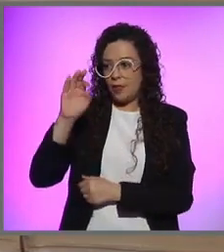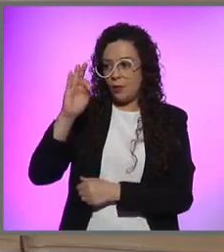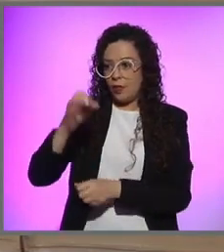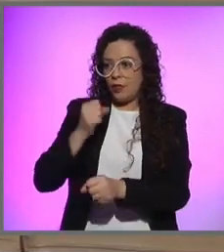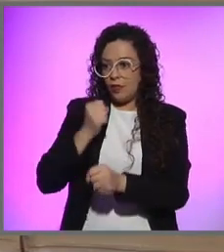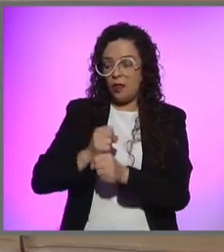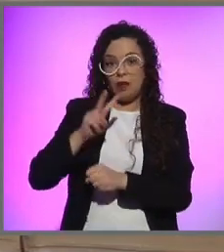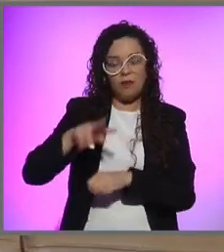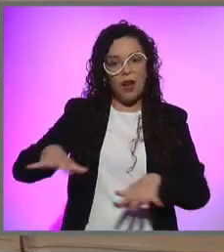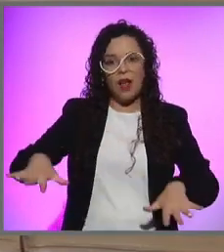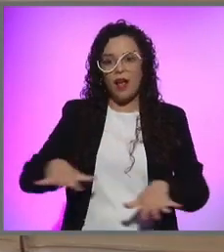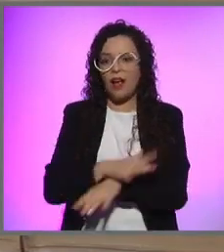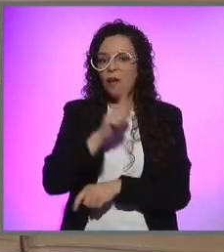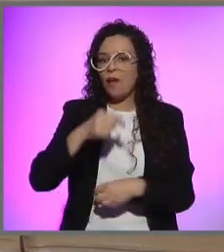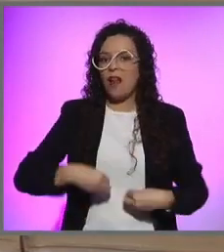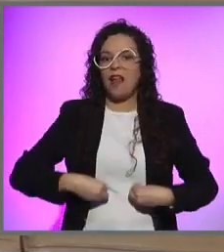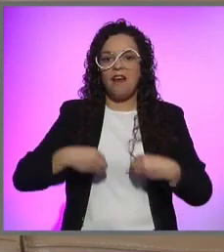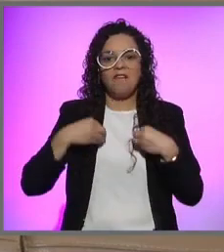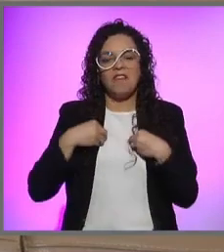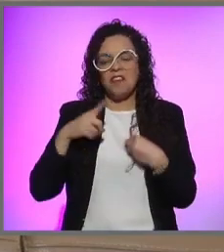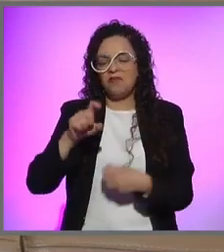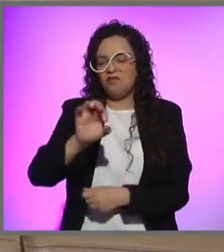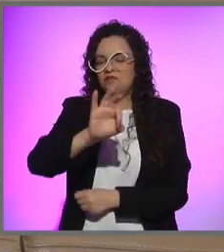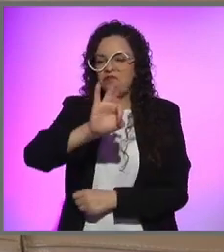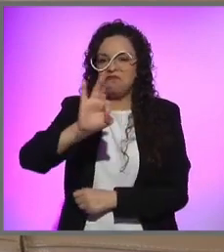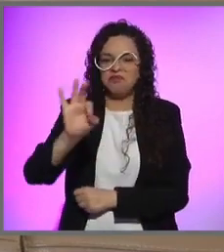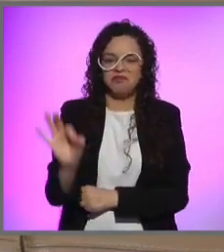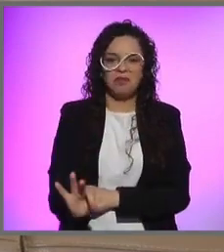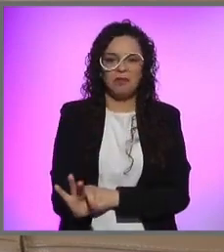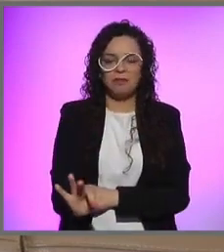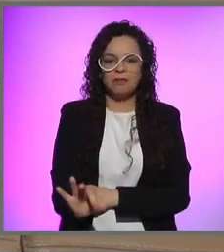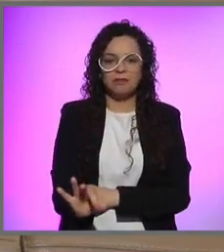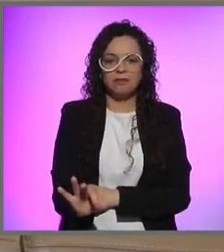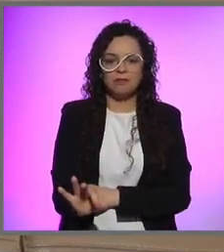la vida. Es una ocasión también para reivindicar que